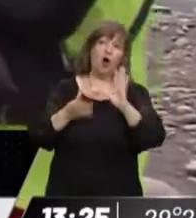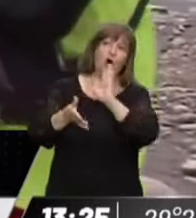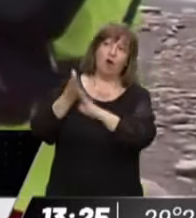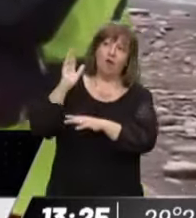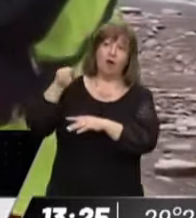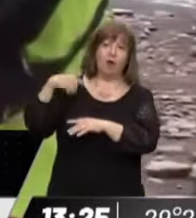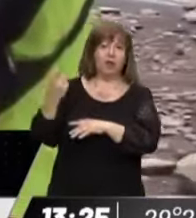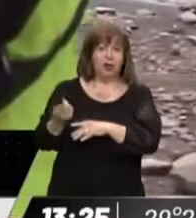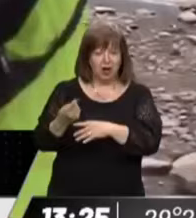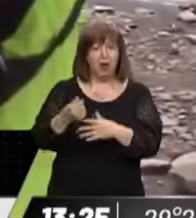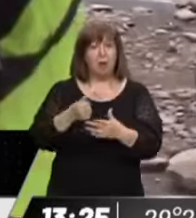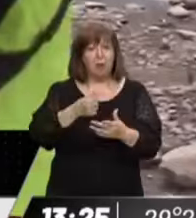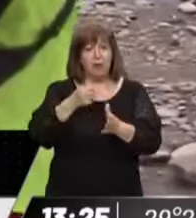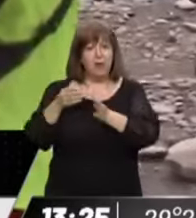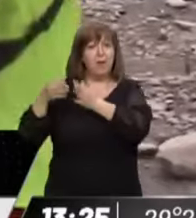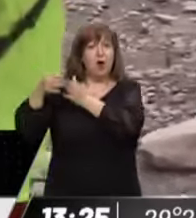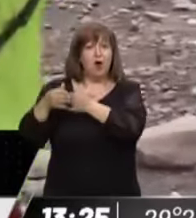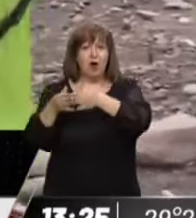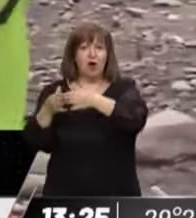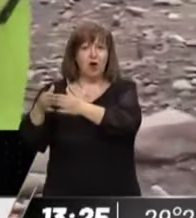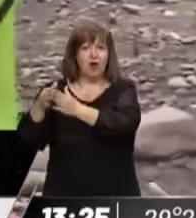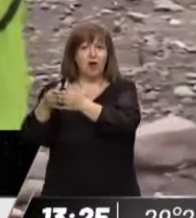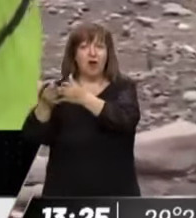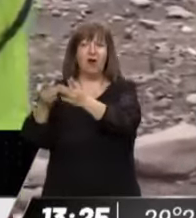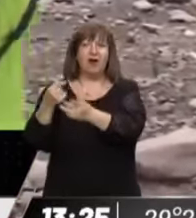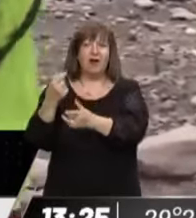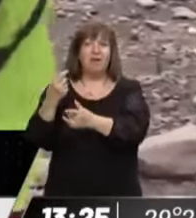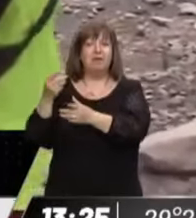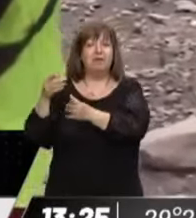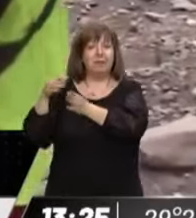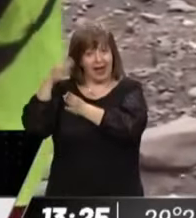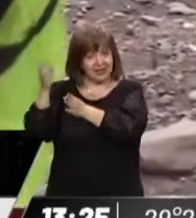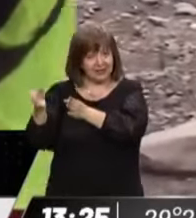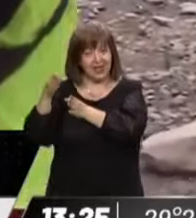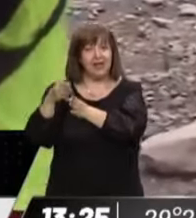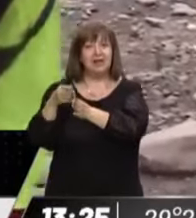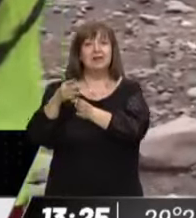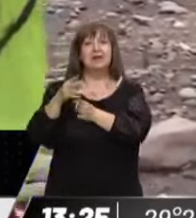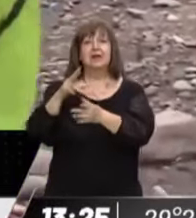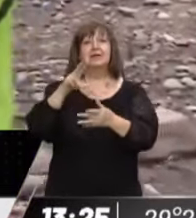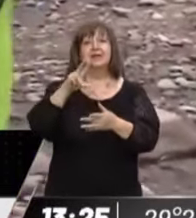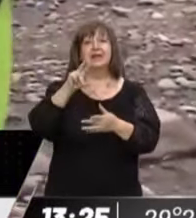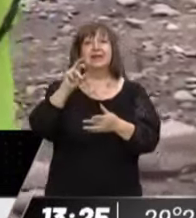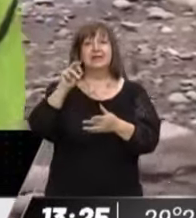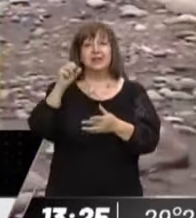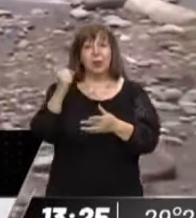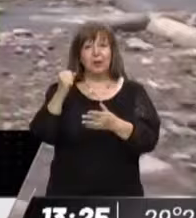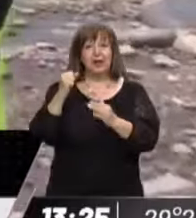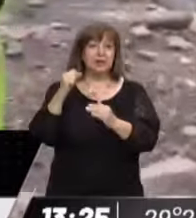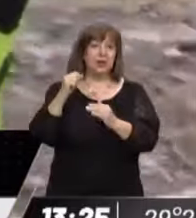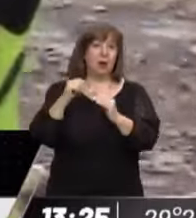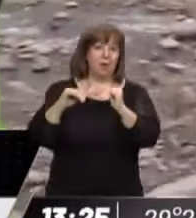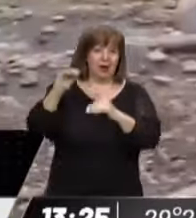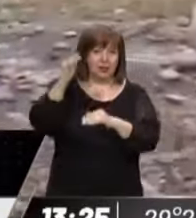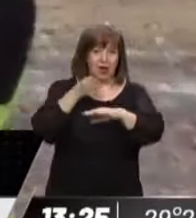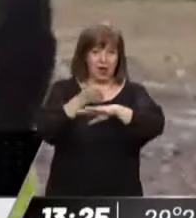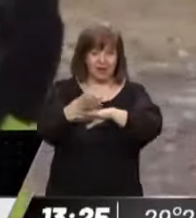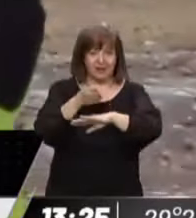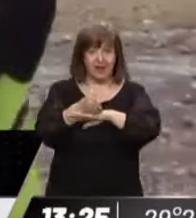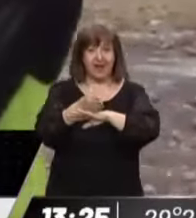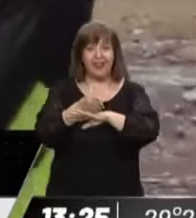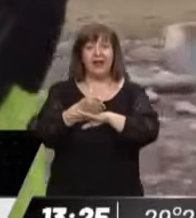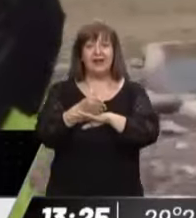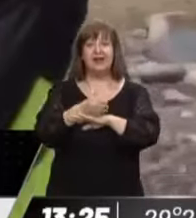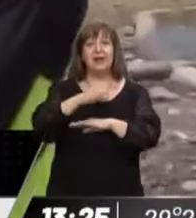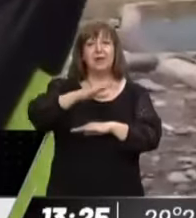rafting en el río podemos bajarnos en la playita podemos traer la familia 300 pesos los mayores 150 los chicos dónde ningún Club sale